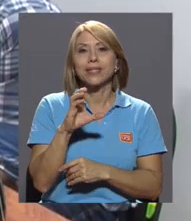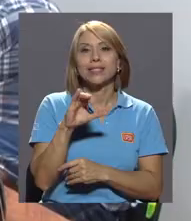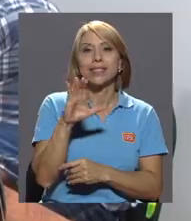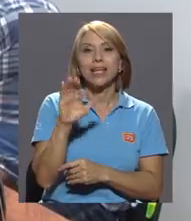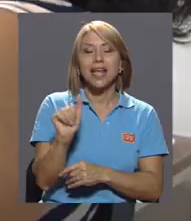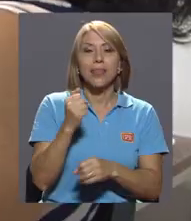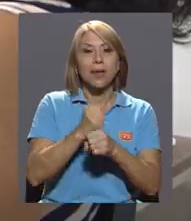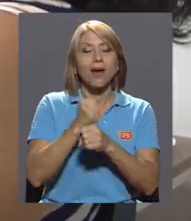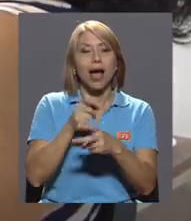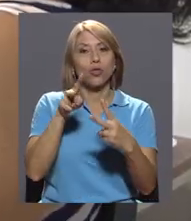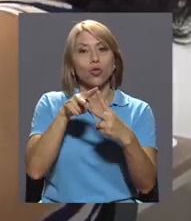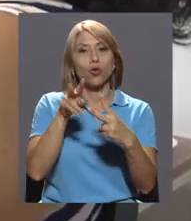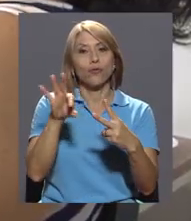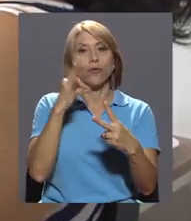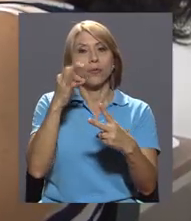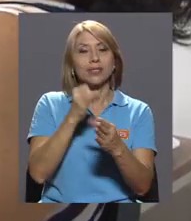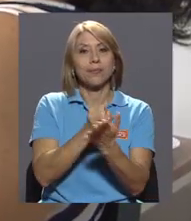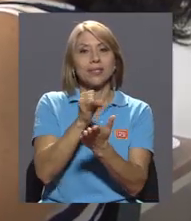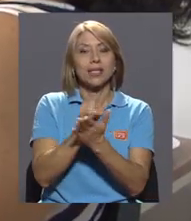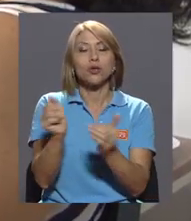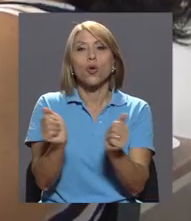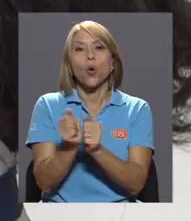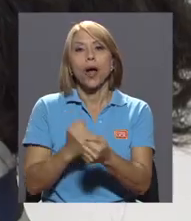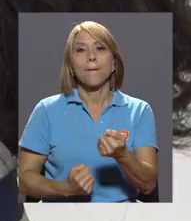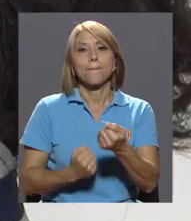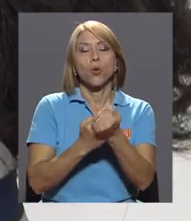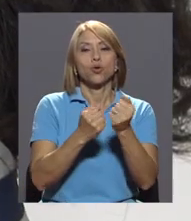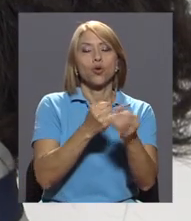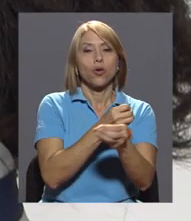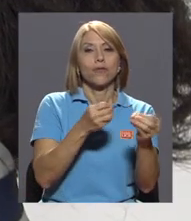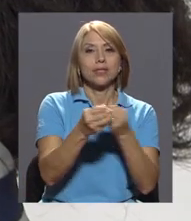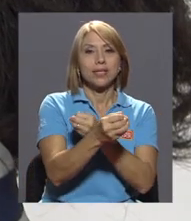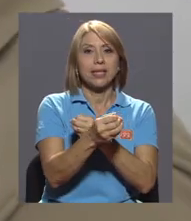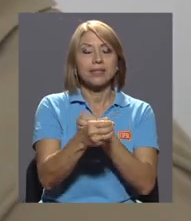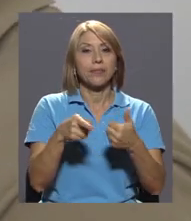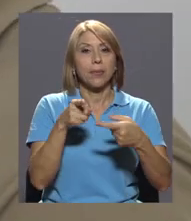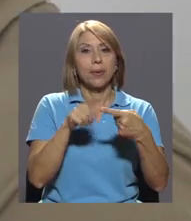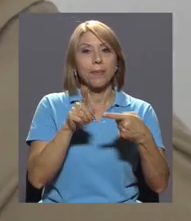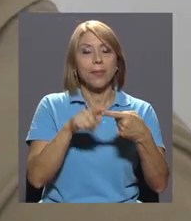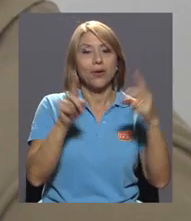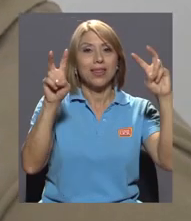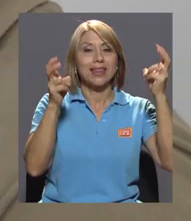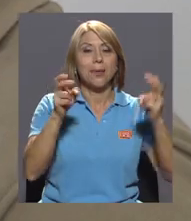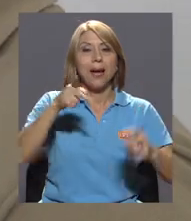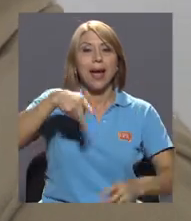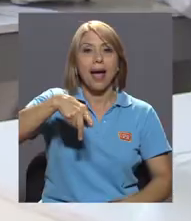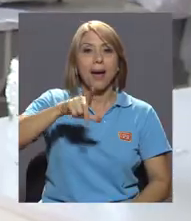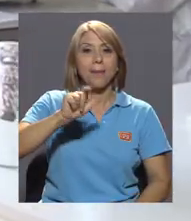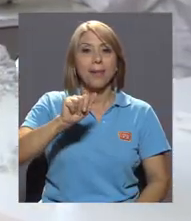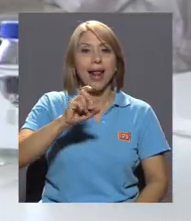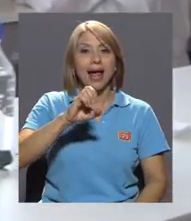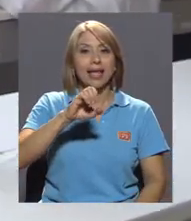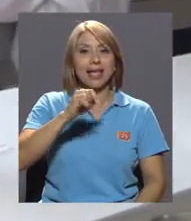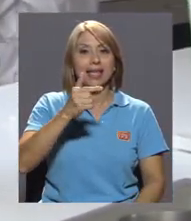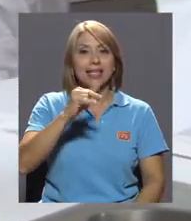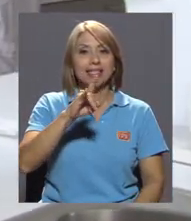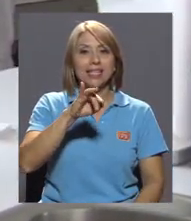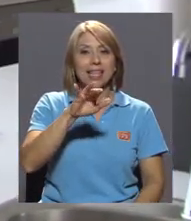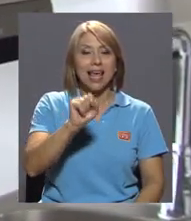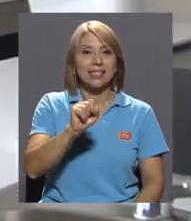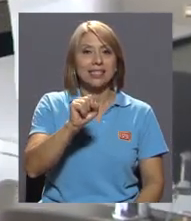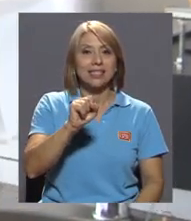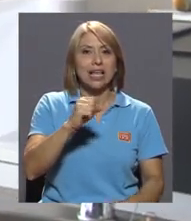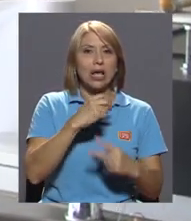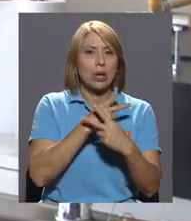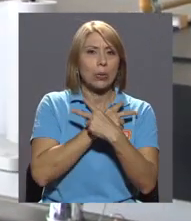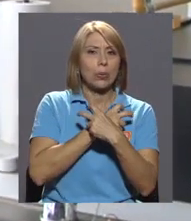trabajando en dos líneas de investigación con el apoyo de diferentes unidades. Por un lado, el tema de los plaguicidas y por otro, de los contaminantes